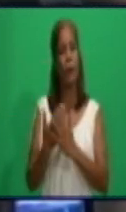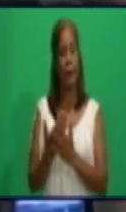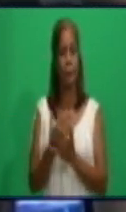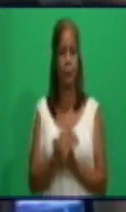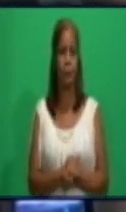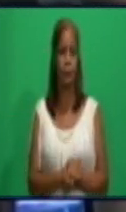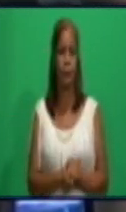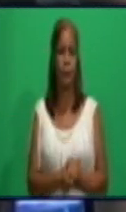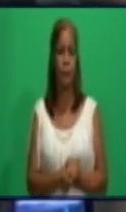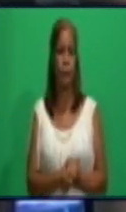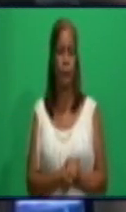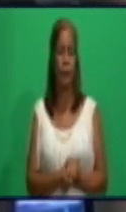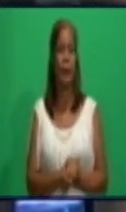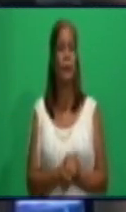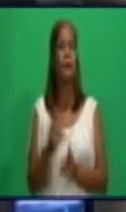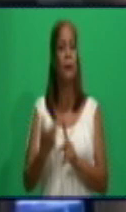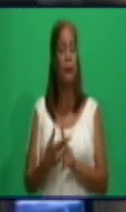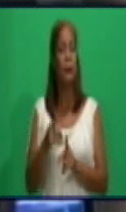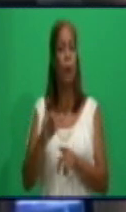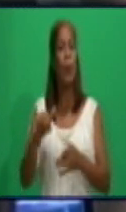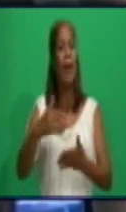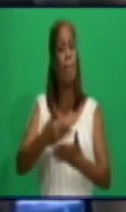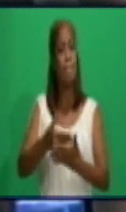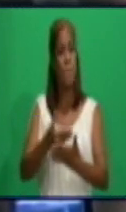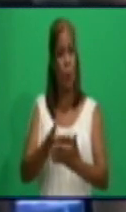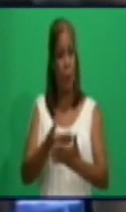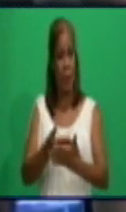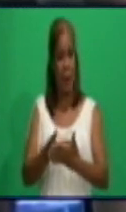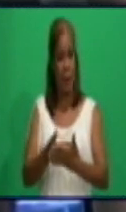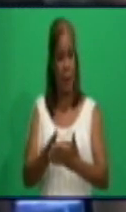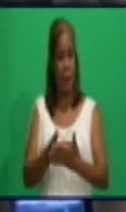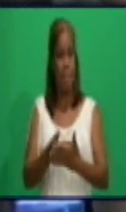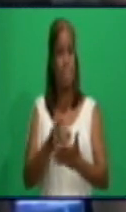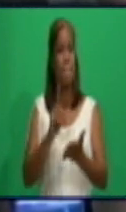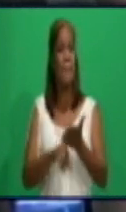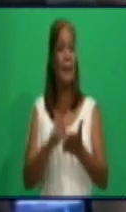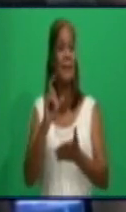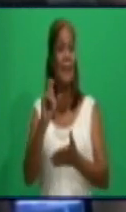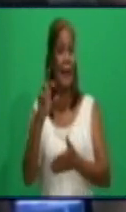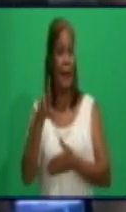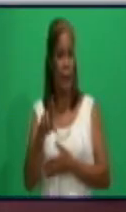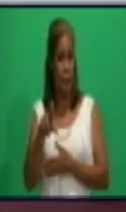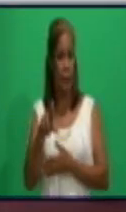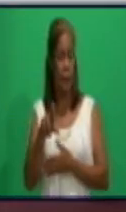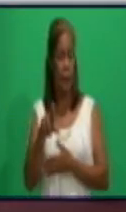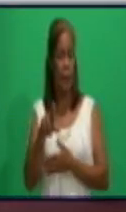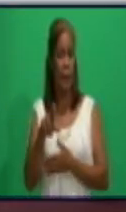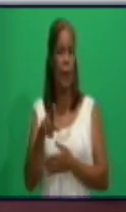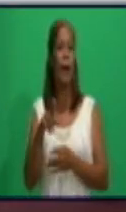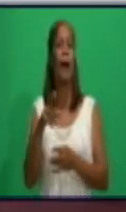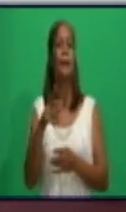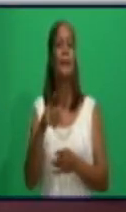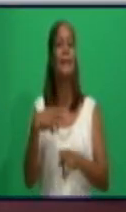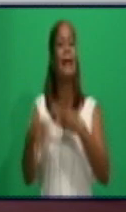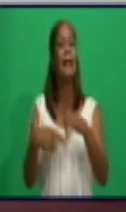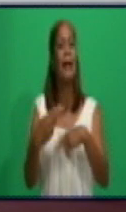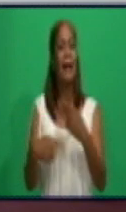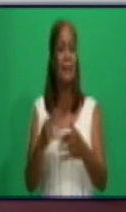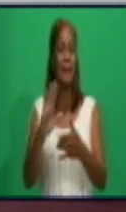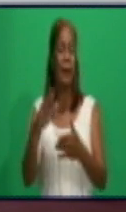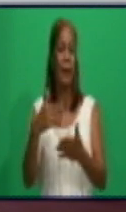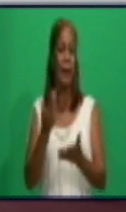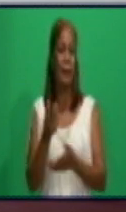de superficie, decirte que este se realiza a pacientes que presenten síntomas. Si usted no tiene síntomas, no se le puede hacer el antígeno, solo porque